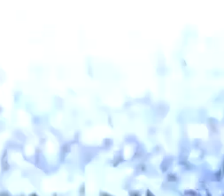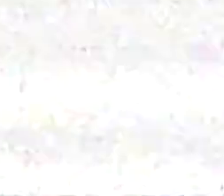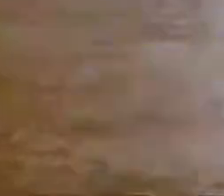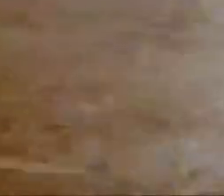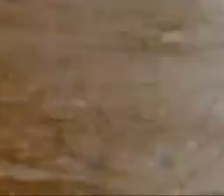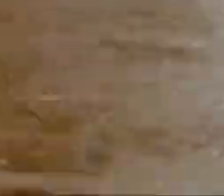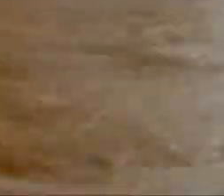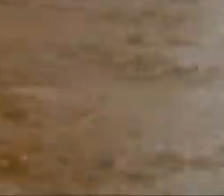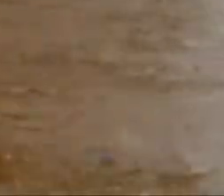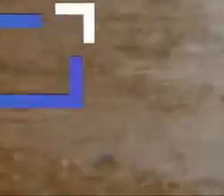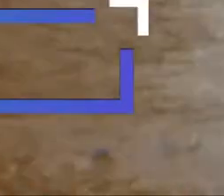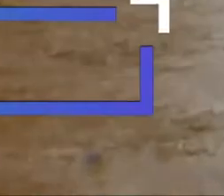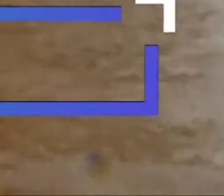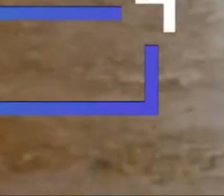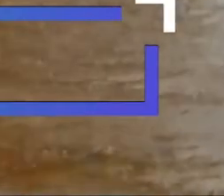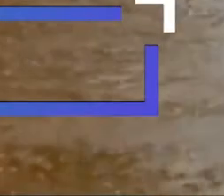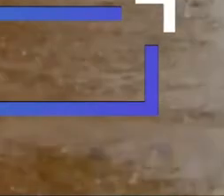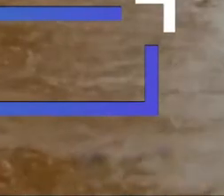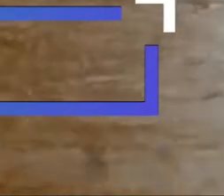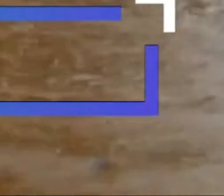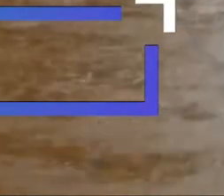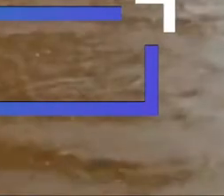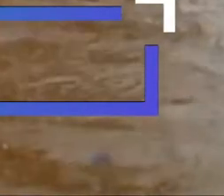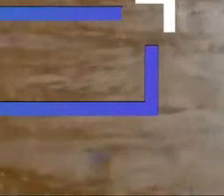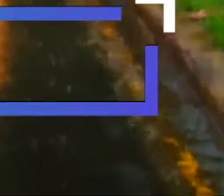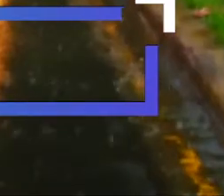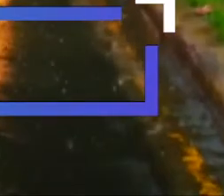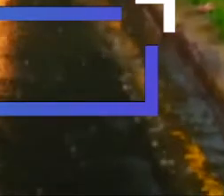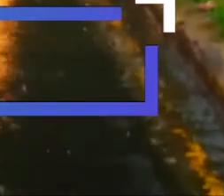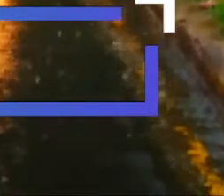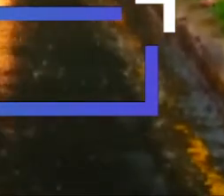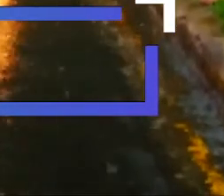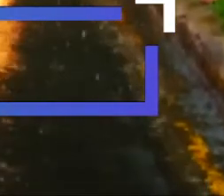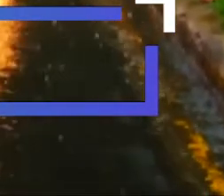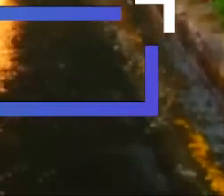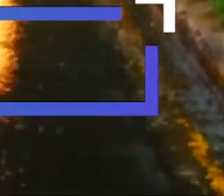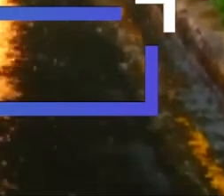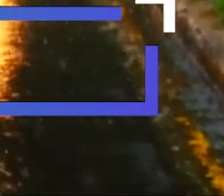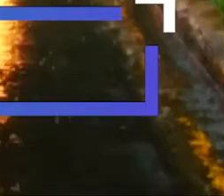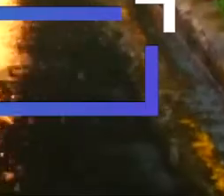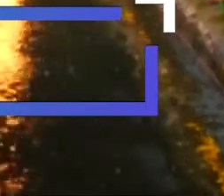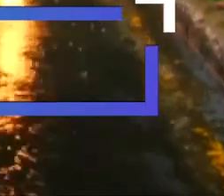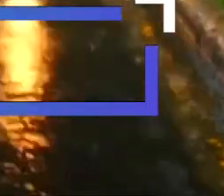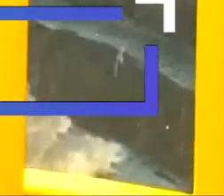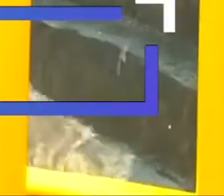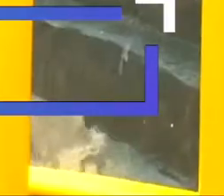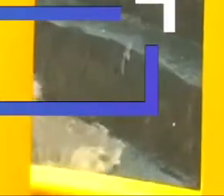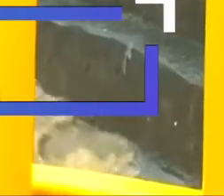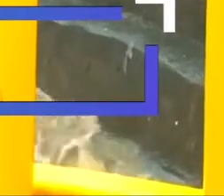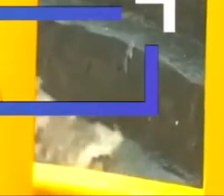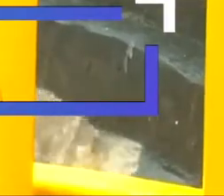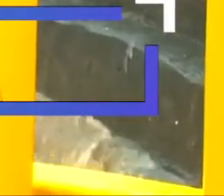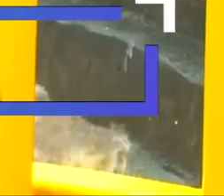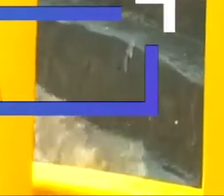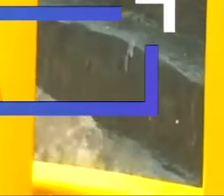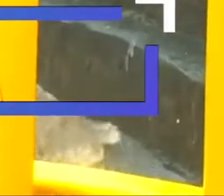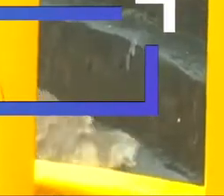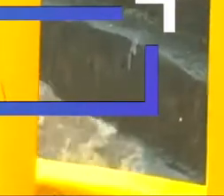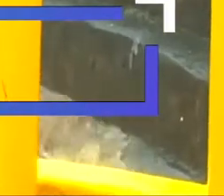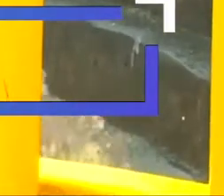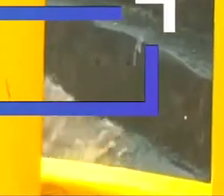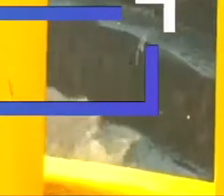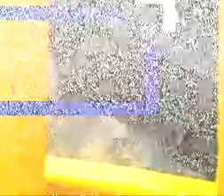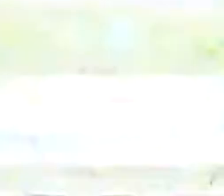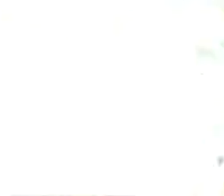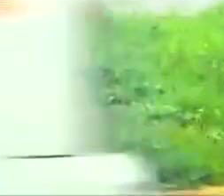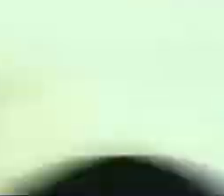familia. Evitemos cruzar fuertes corrientes de agua, calles inundadas, así como permanecer a orillas de ríos y